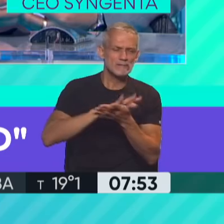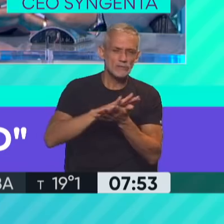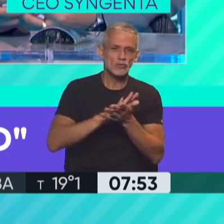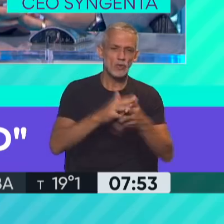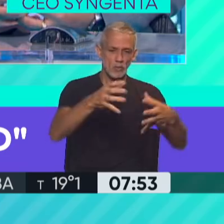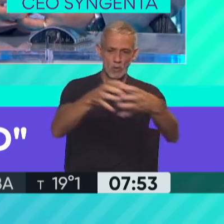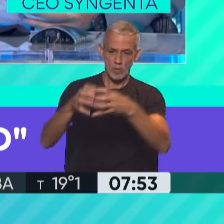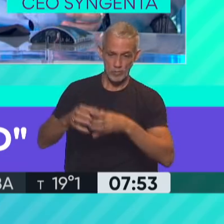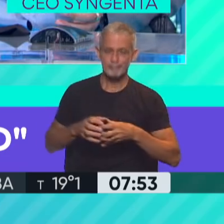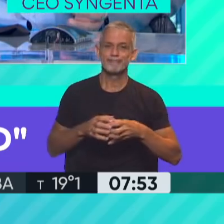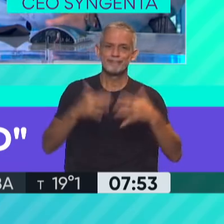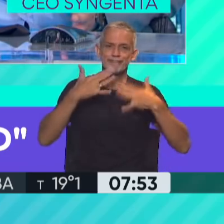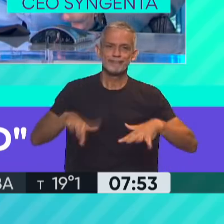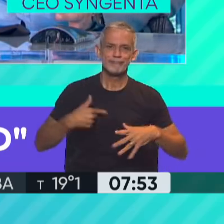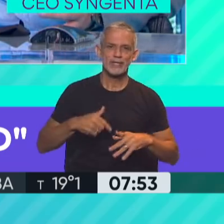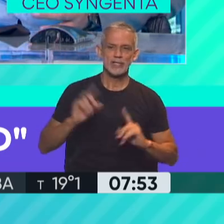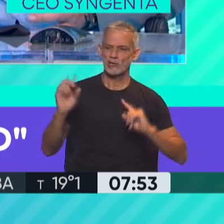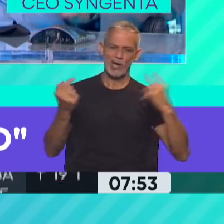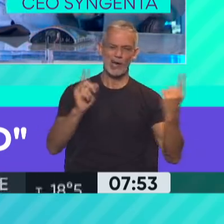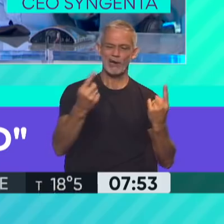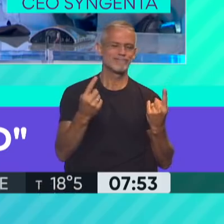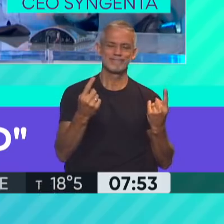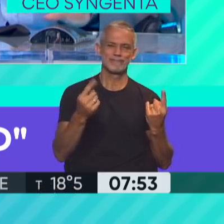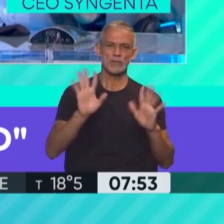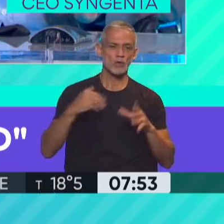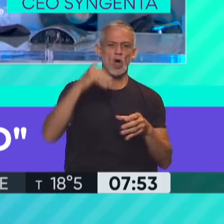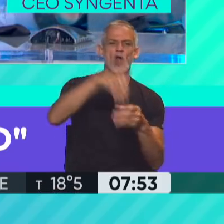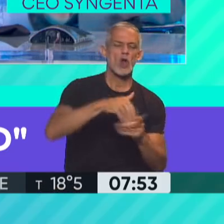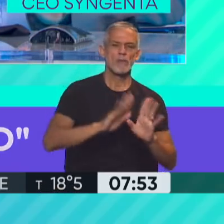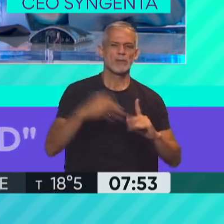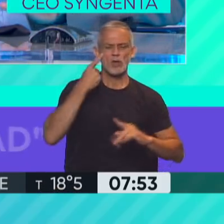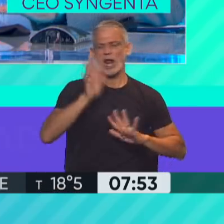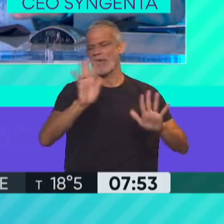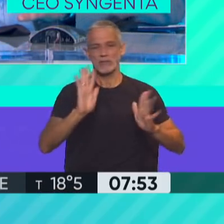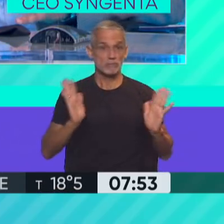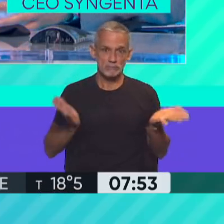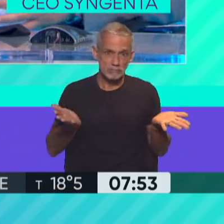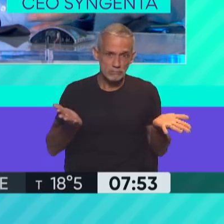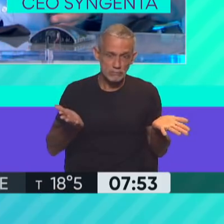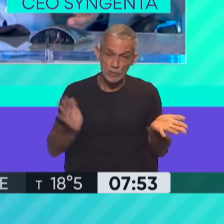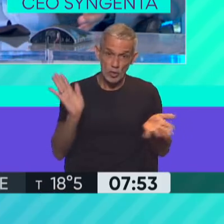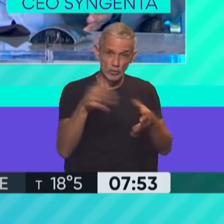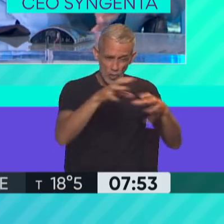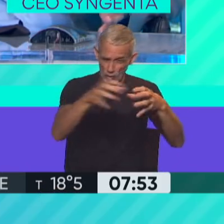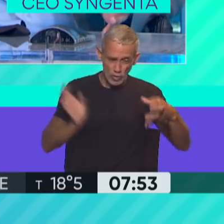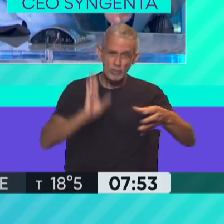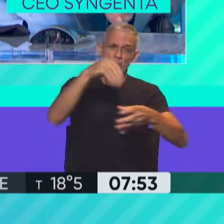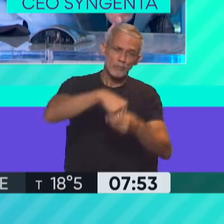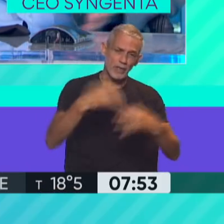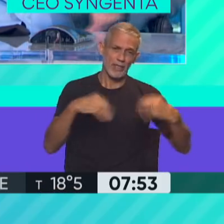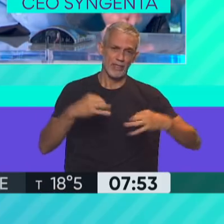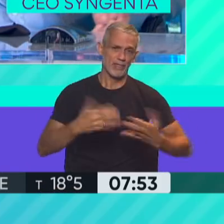comprendan que nadie puede decir en esta no me meto yo no tengo nada que ver porque la verdad todos los sectores políticos